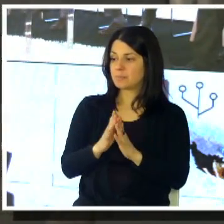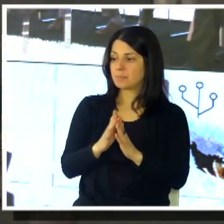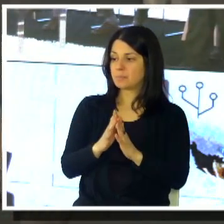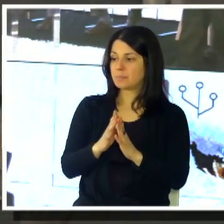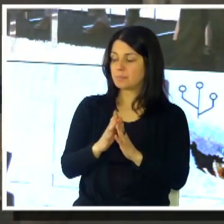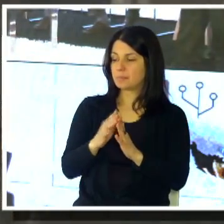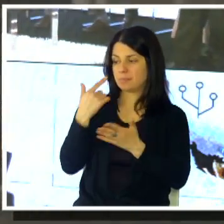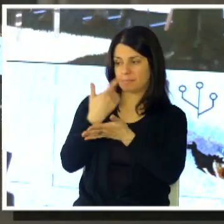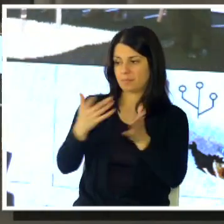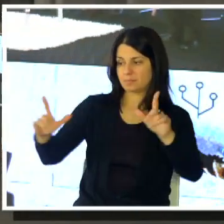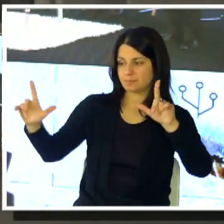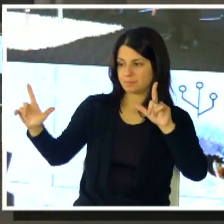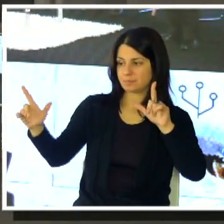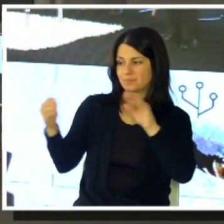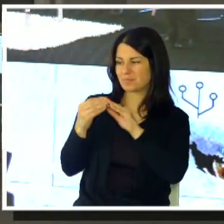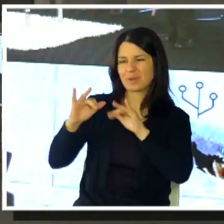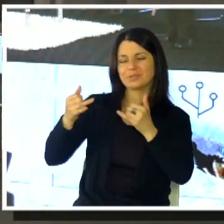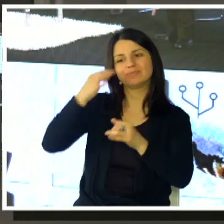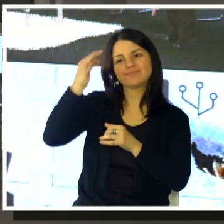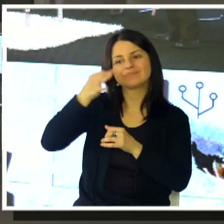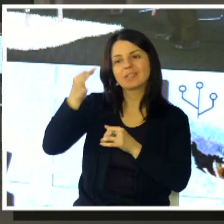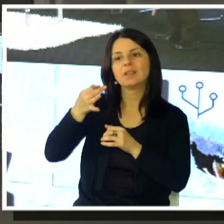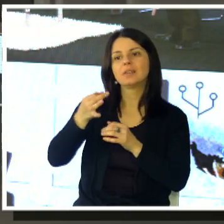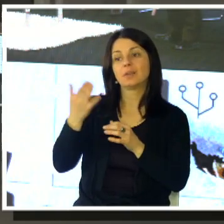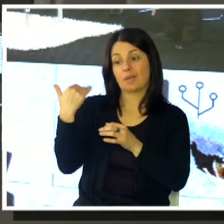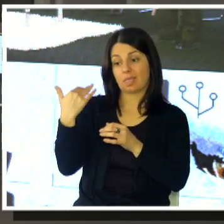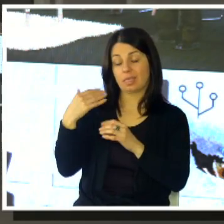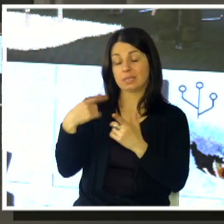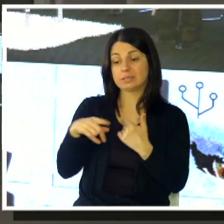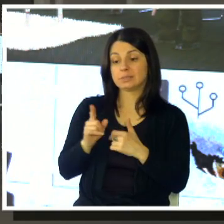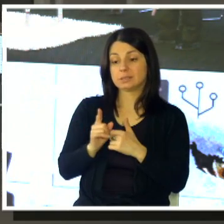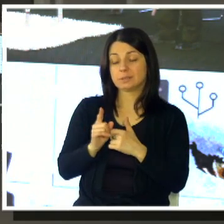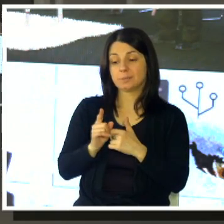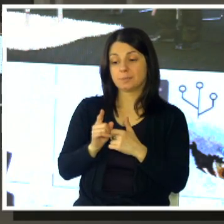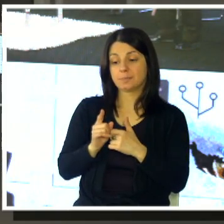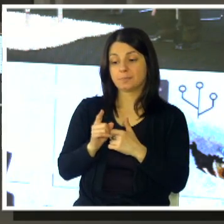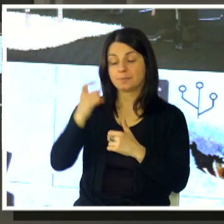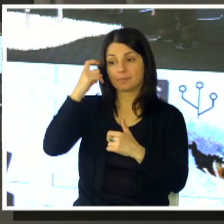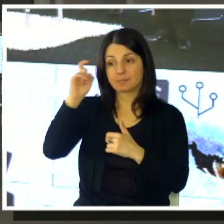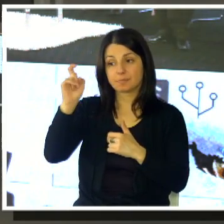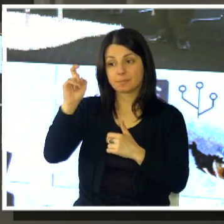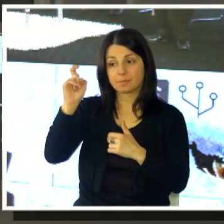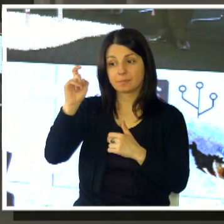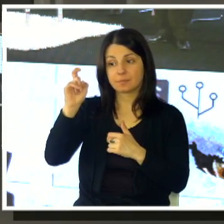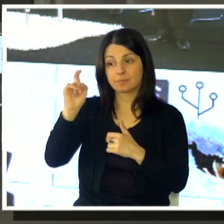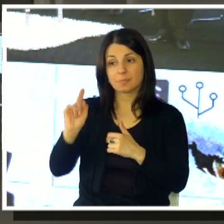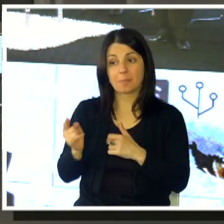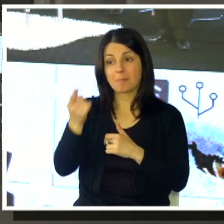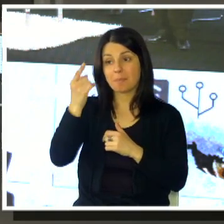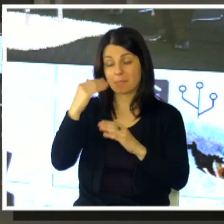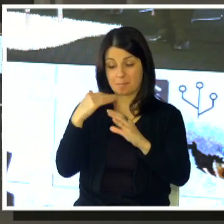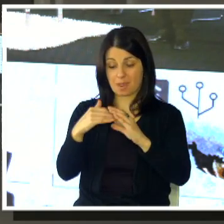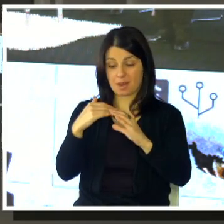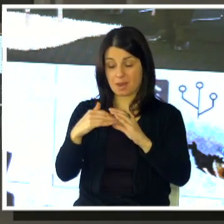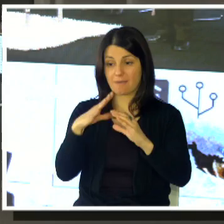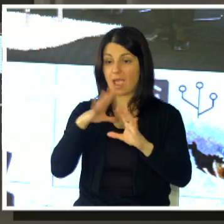ya han hablado mis compañeros anteriormente, pero la idea es que en un primer nivel tenemos todos